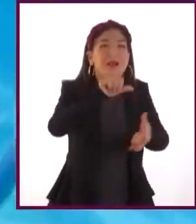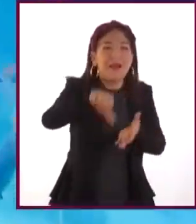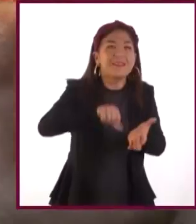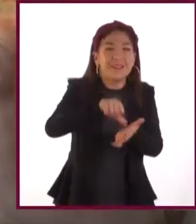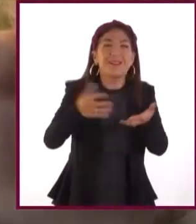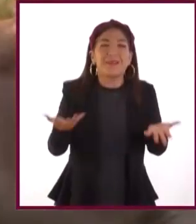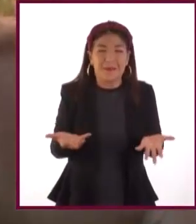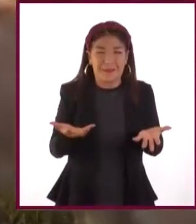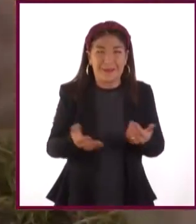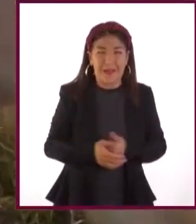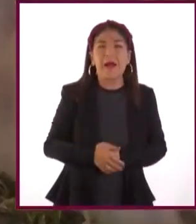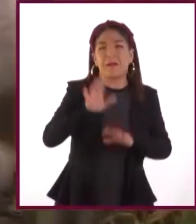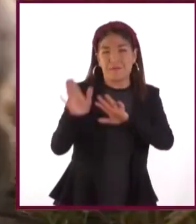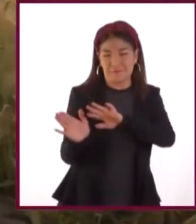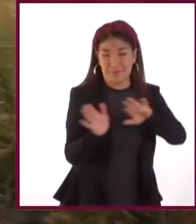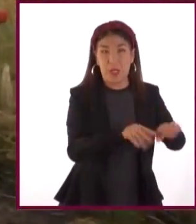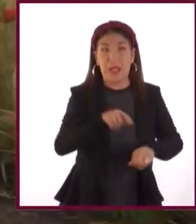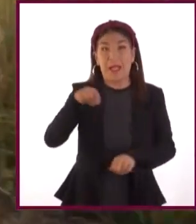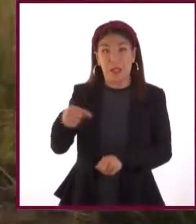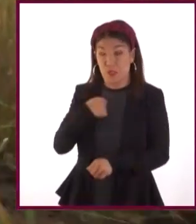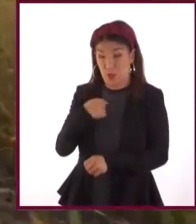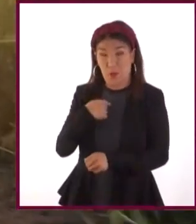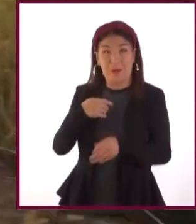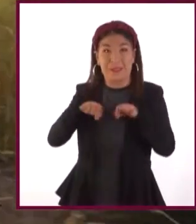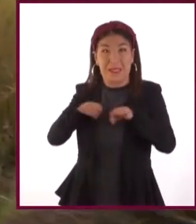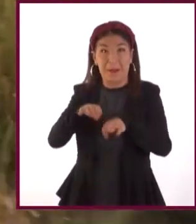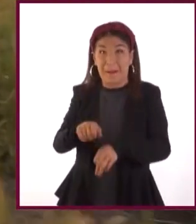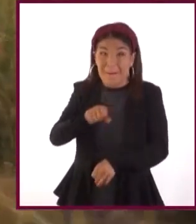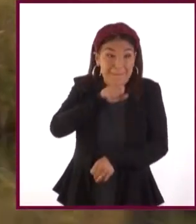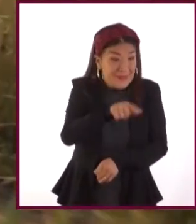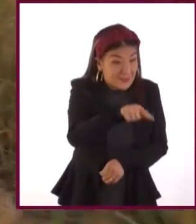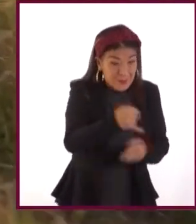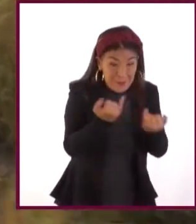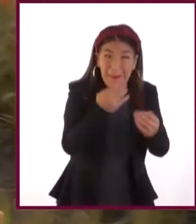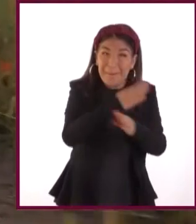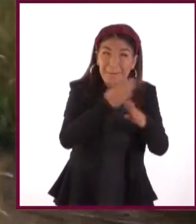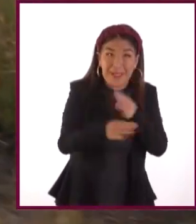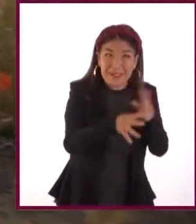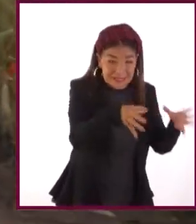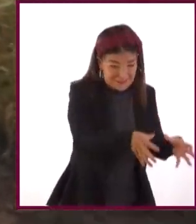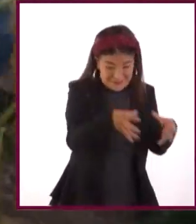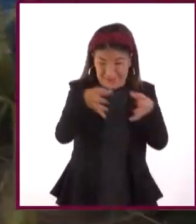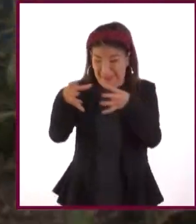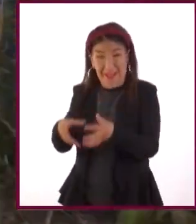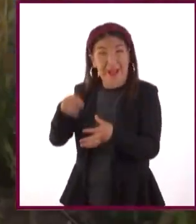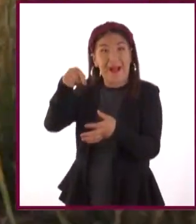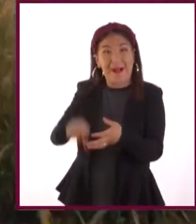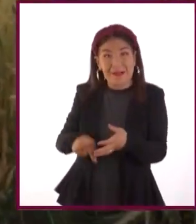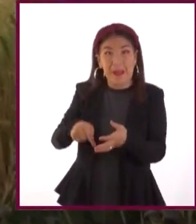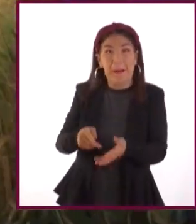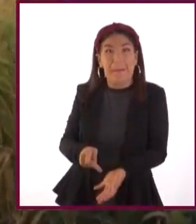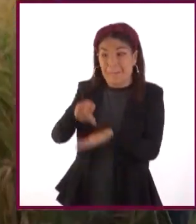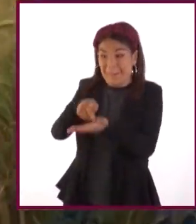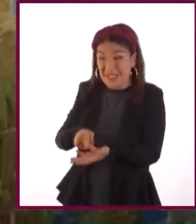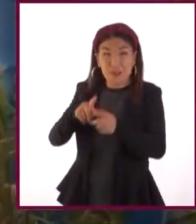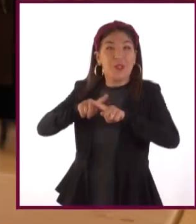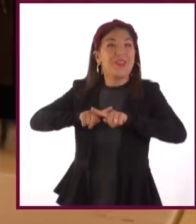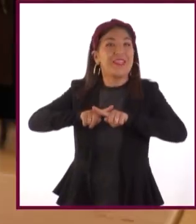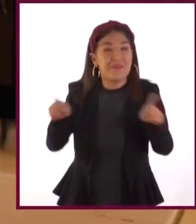relacionado directamente con la cantidad de material, es decir, donde pondrías tú en un cuerpo que tiene una